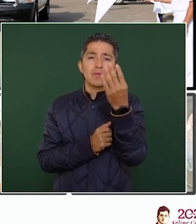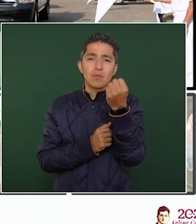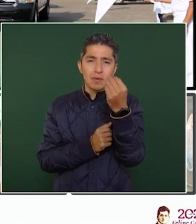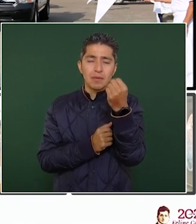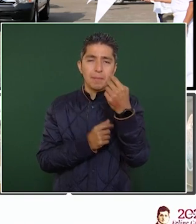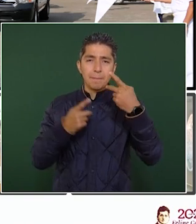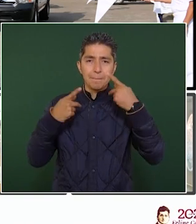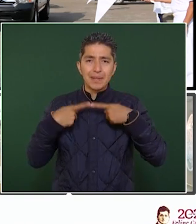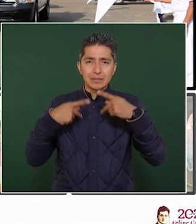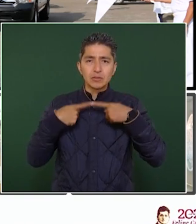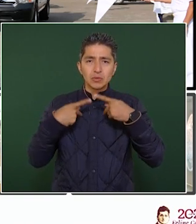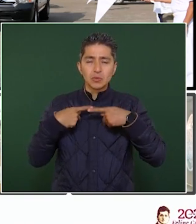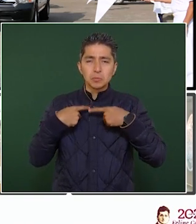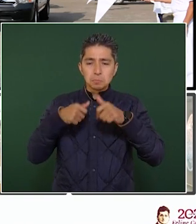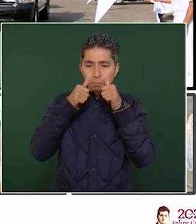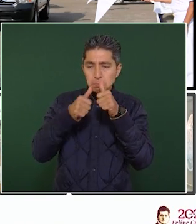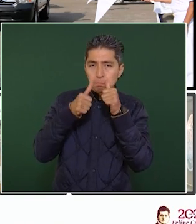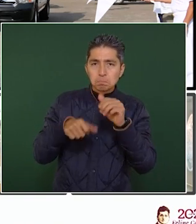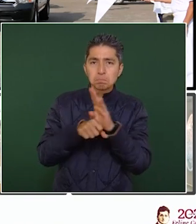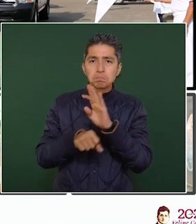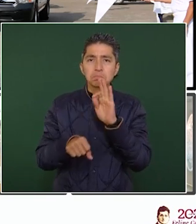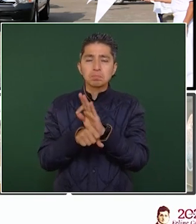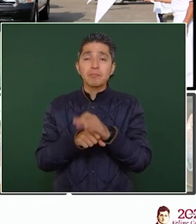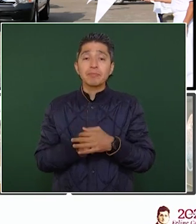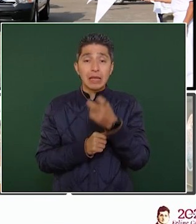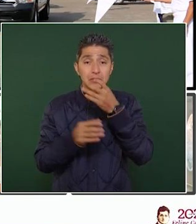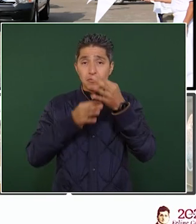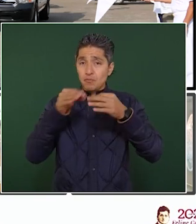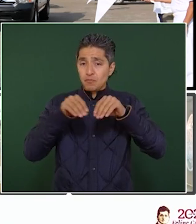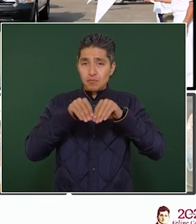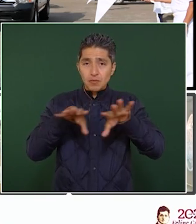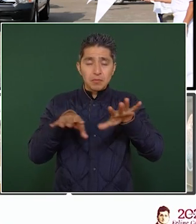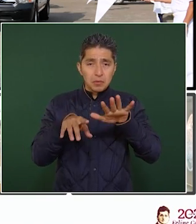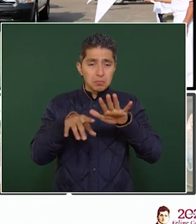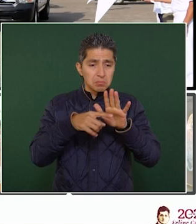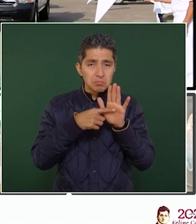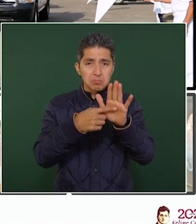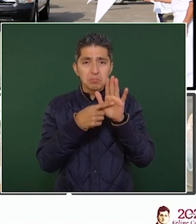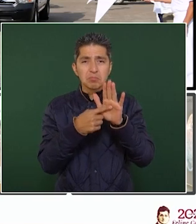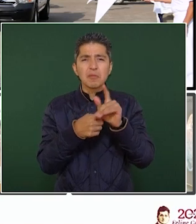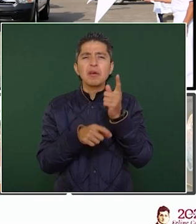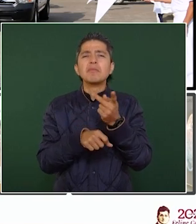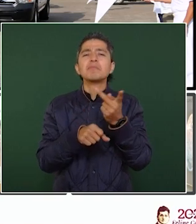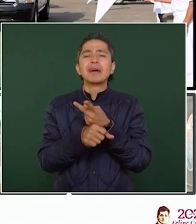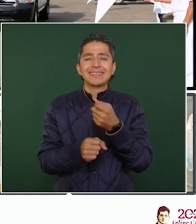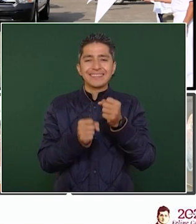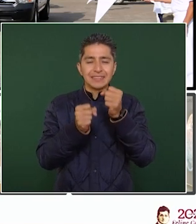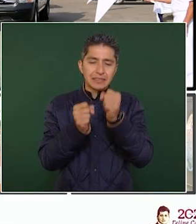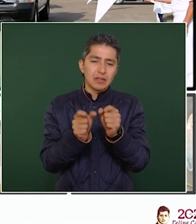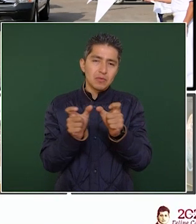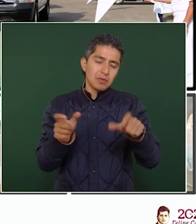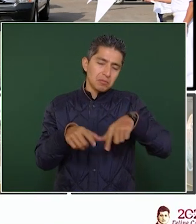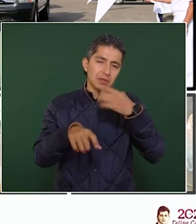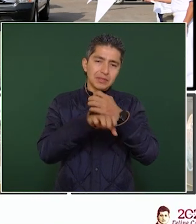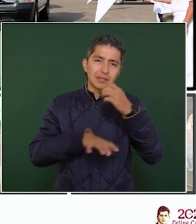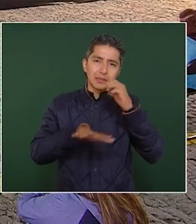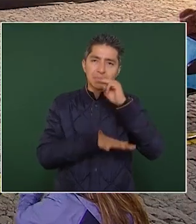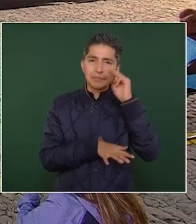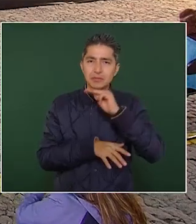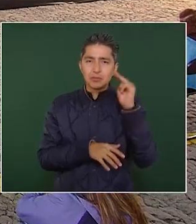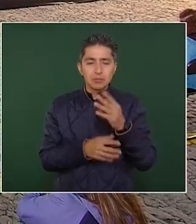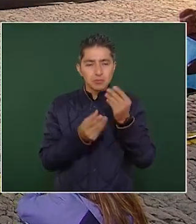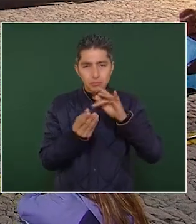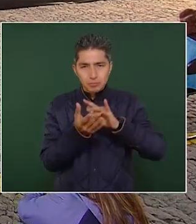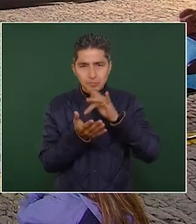62,909 personas. Esa es la información sobre la situación de seguridad pública del estado de Michoacán.